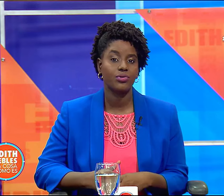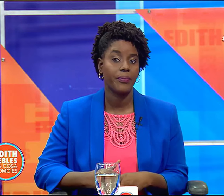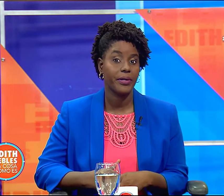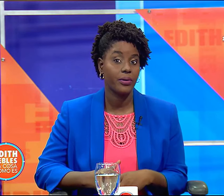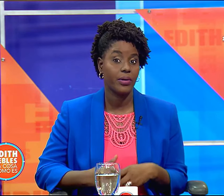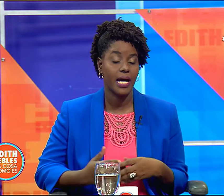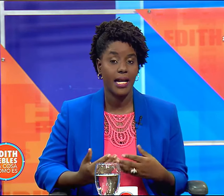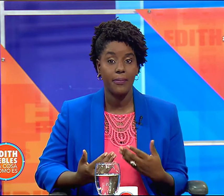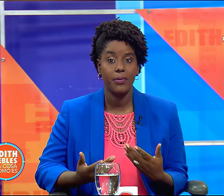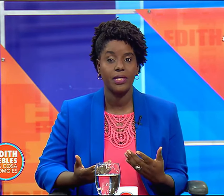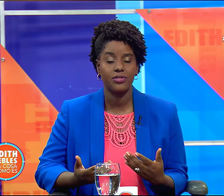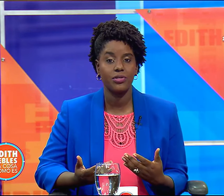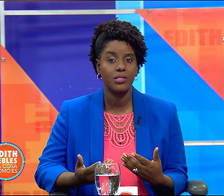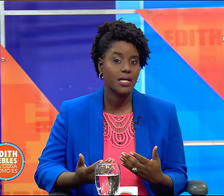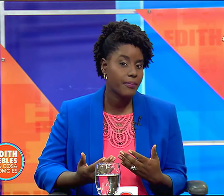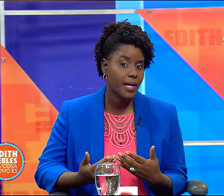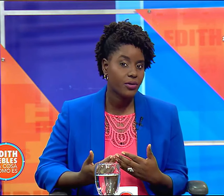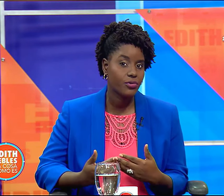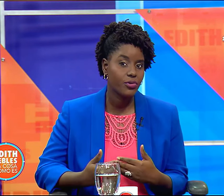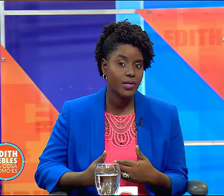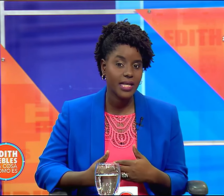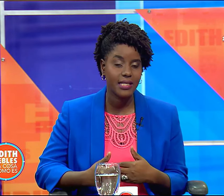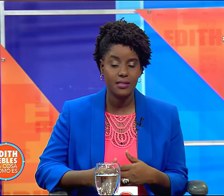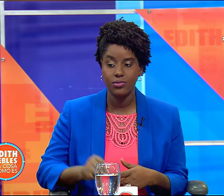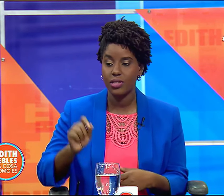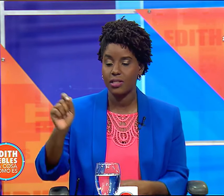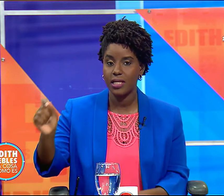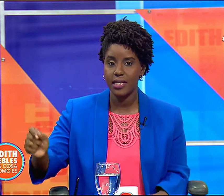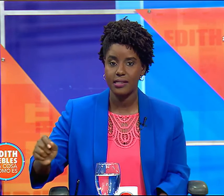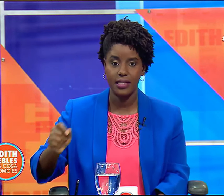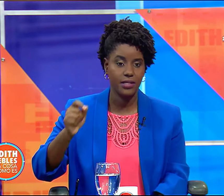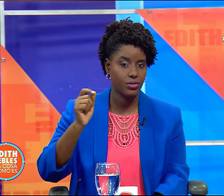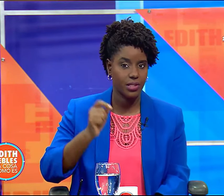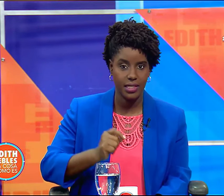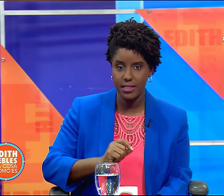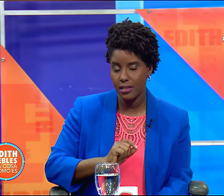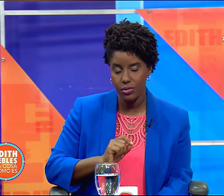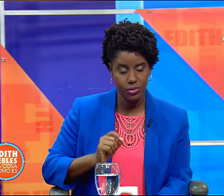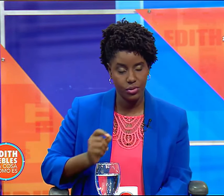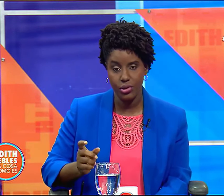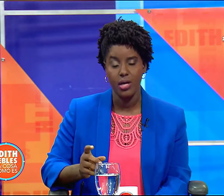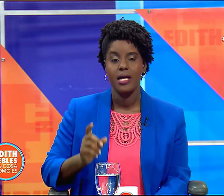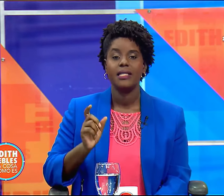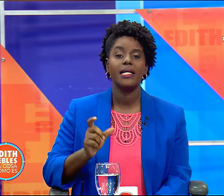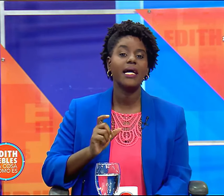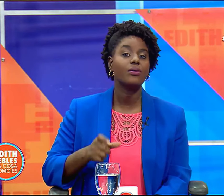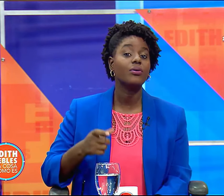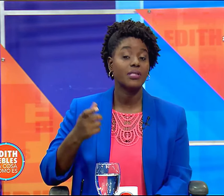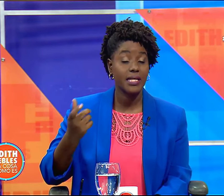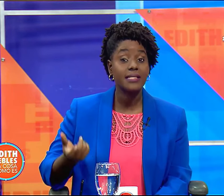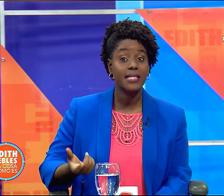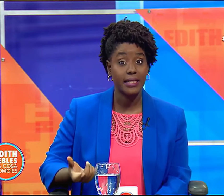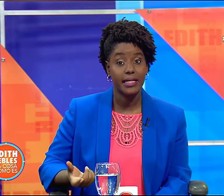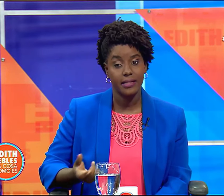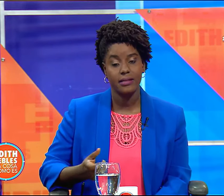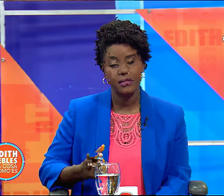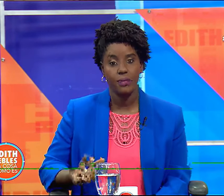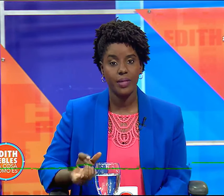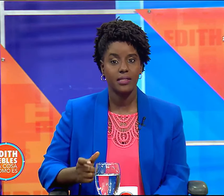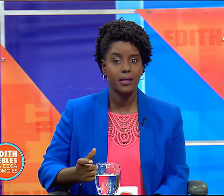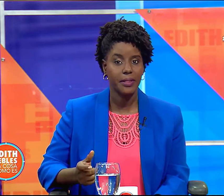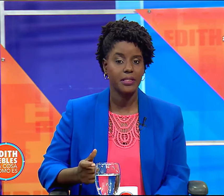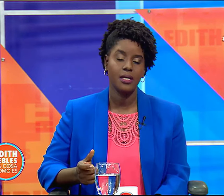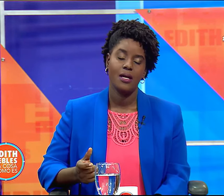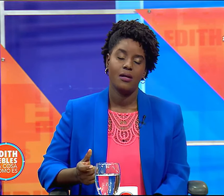educación superior a la población. Sin embargo, no le dice, usted tiene que hacer esto, tiene que hacer lo otro, no. Tiene estándares, que